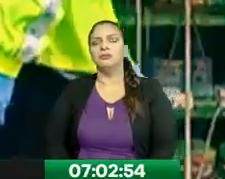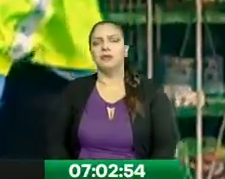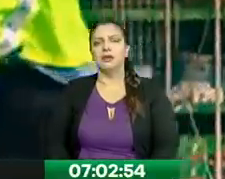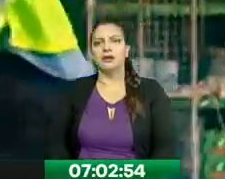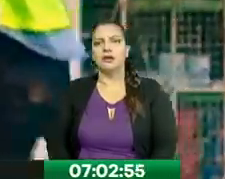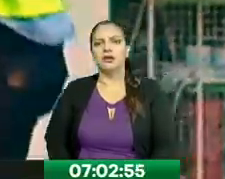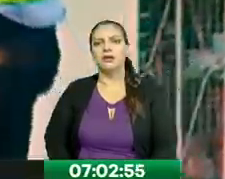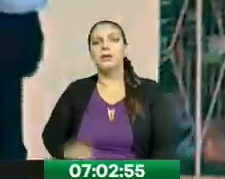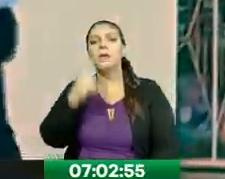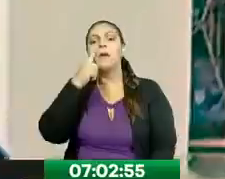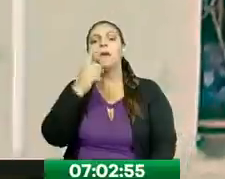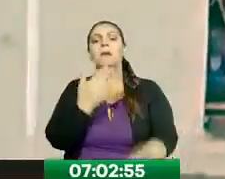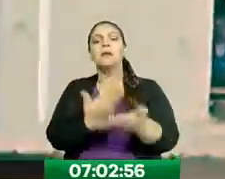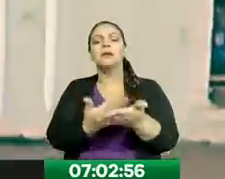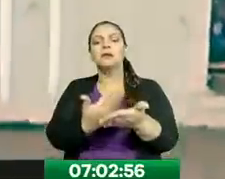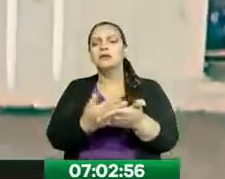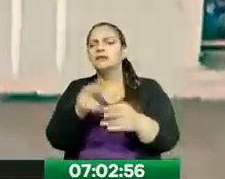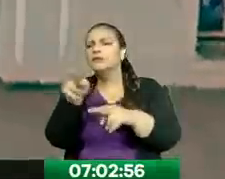evidencia